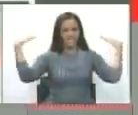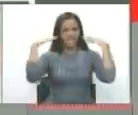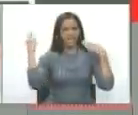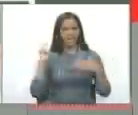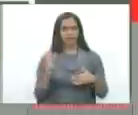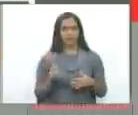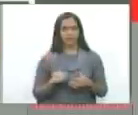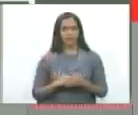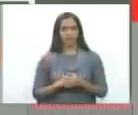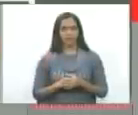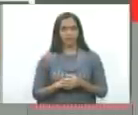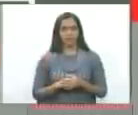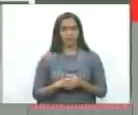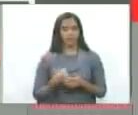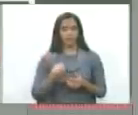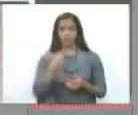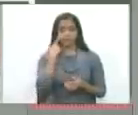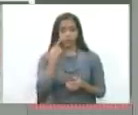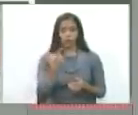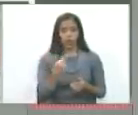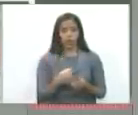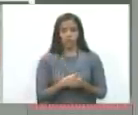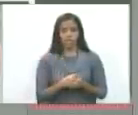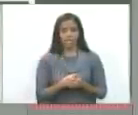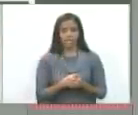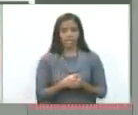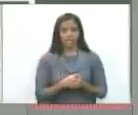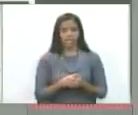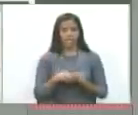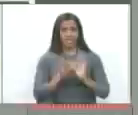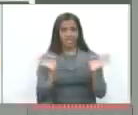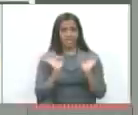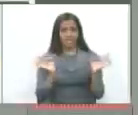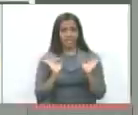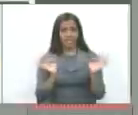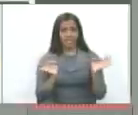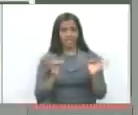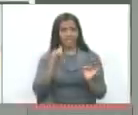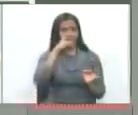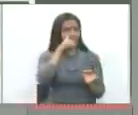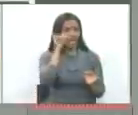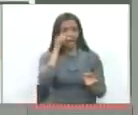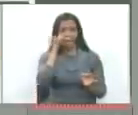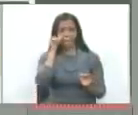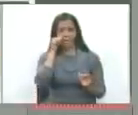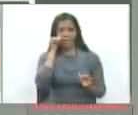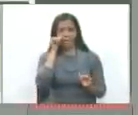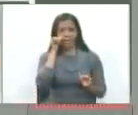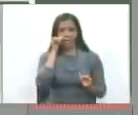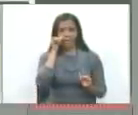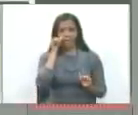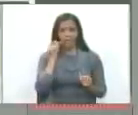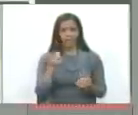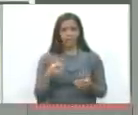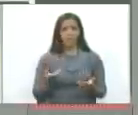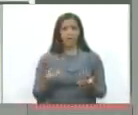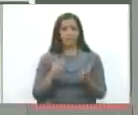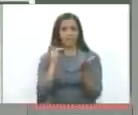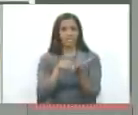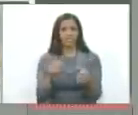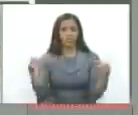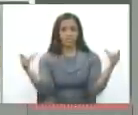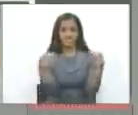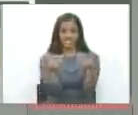ahí, presidente, yo no vi en ninguna parte ninguna cámara. Ajá. Que nos estuvieran filmando. Y cuando me iba me entregaron un CD